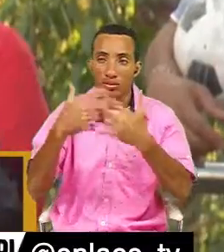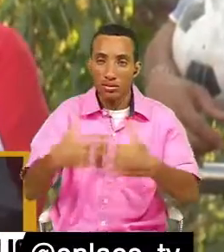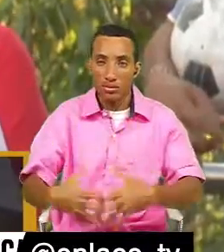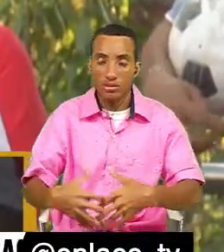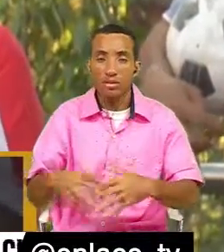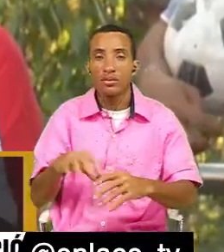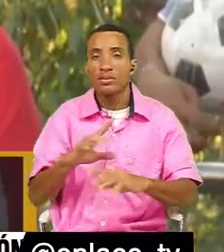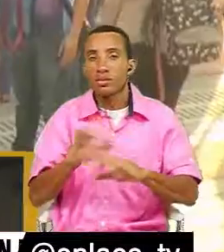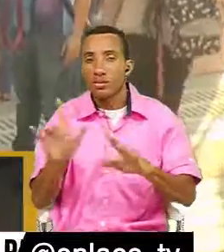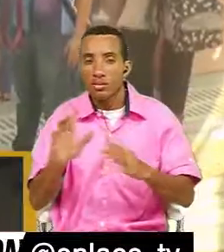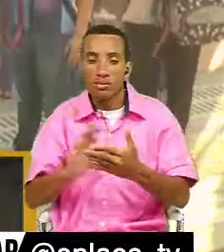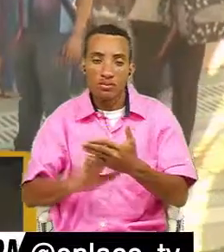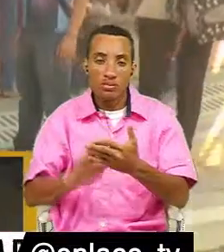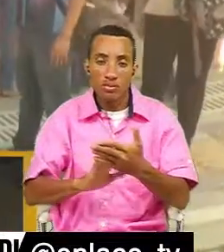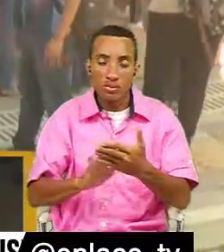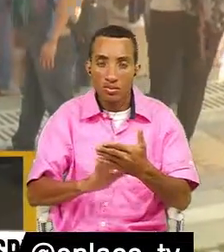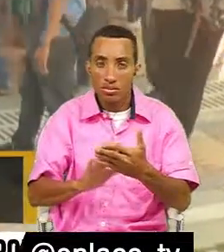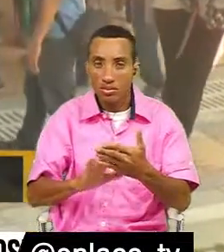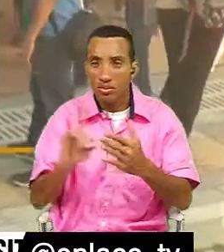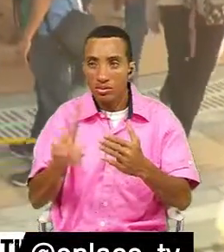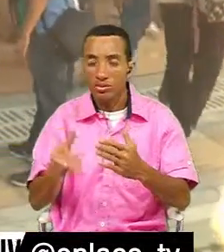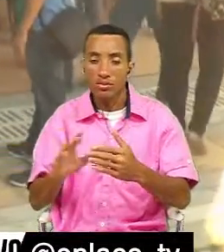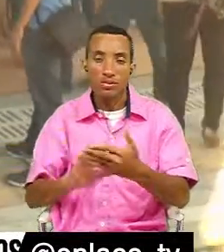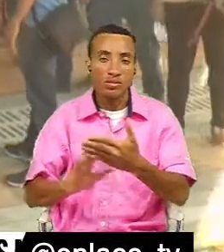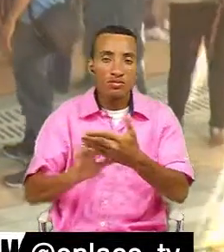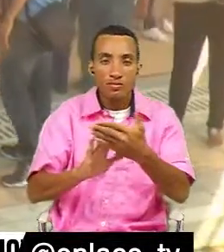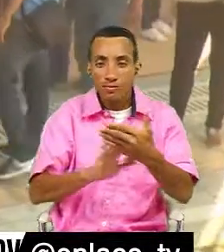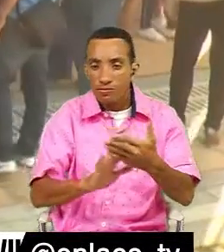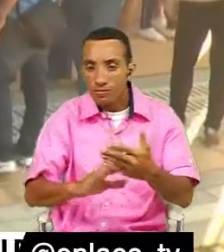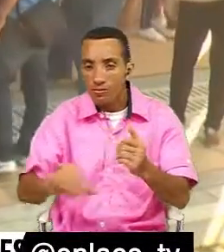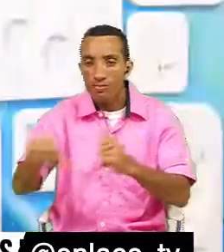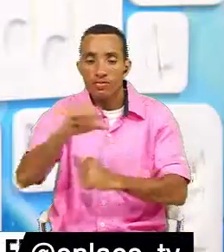emulen lo que ha hecho el contratista del parque del barrio Inscredial.